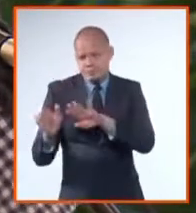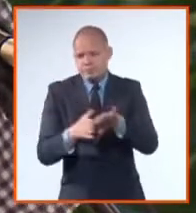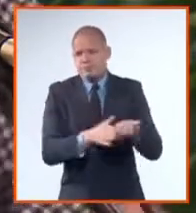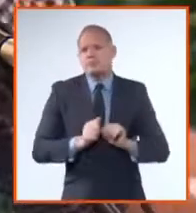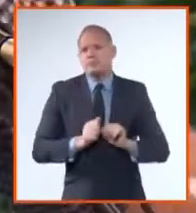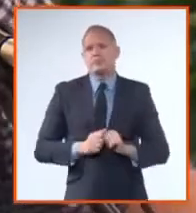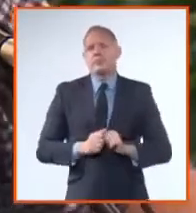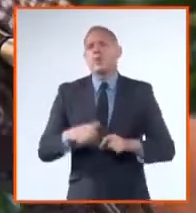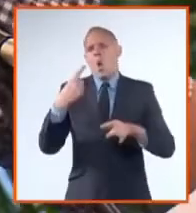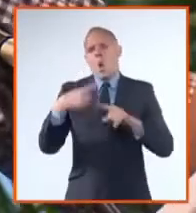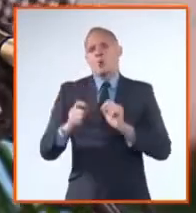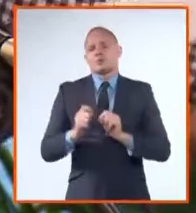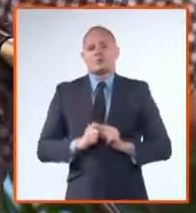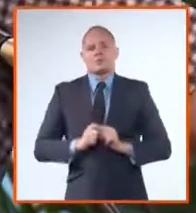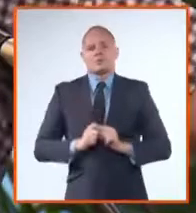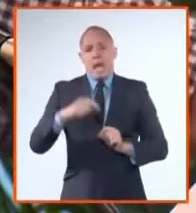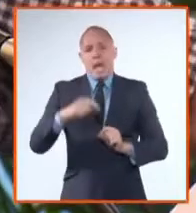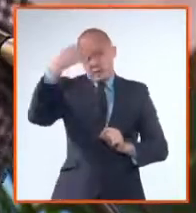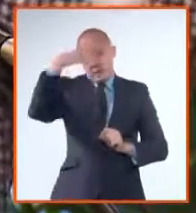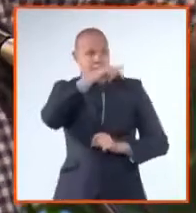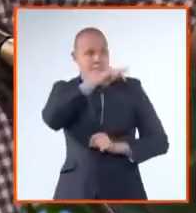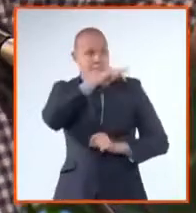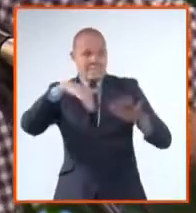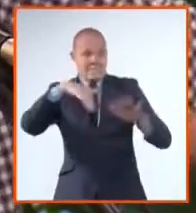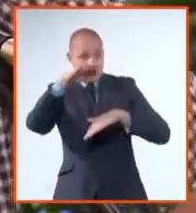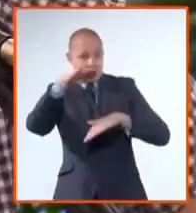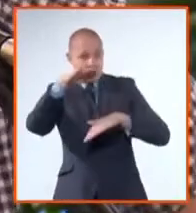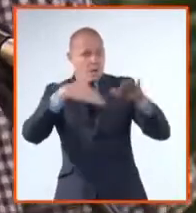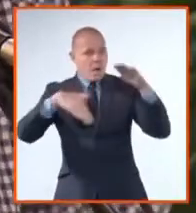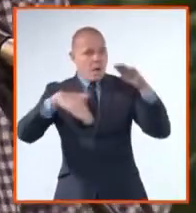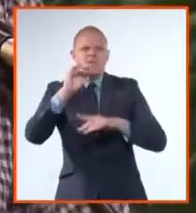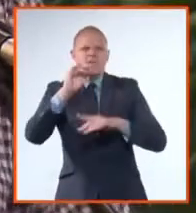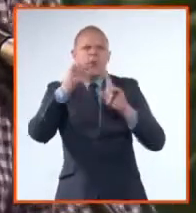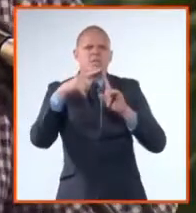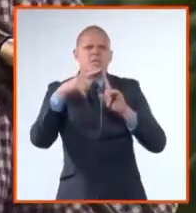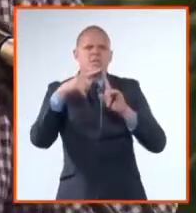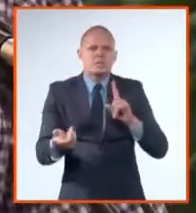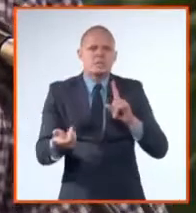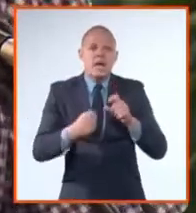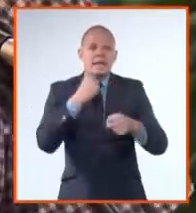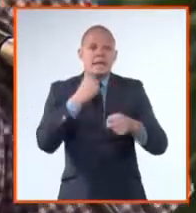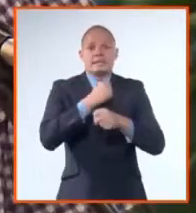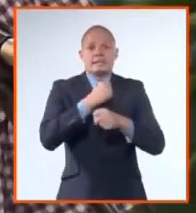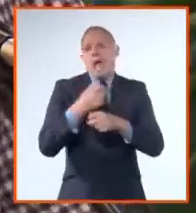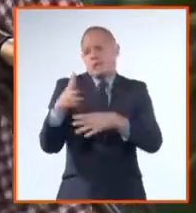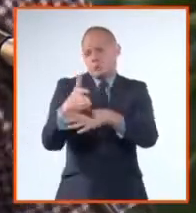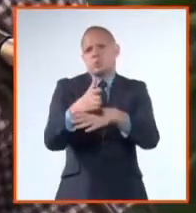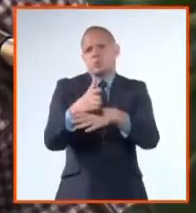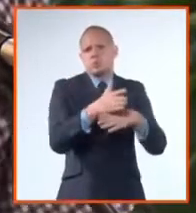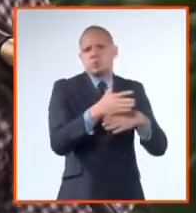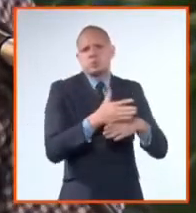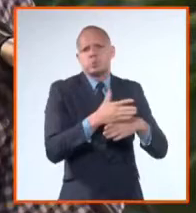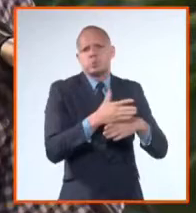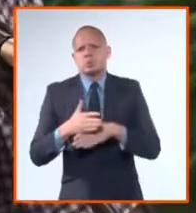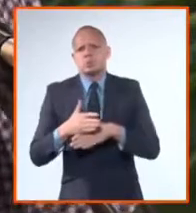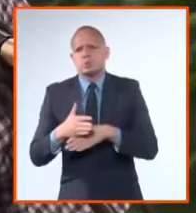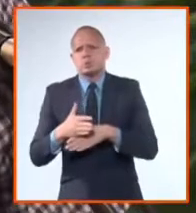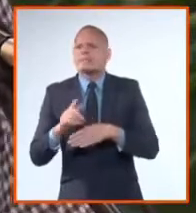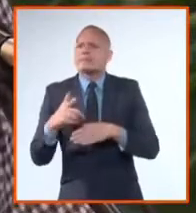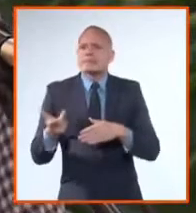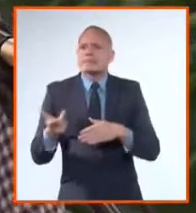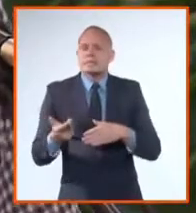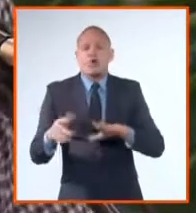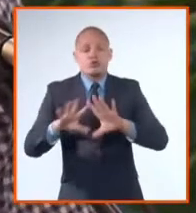ministerios que tenemos, es el de unificar, el de facilitar, promover que las diferentes fuerzas